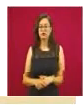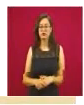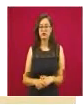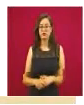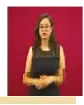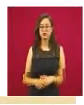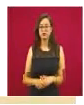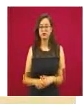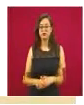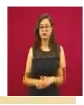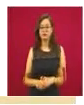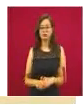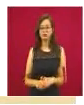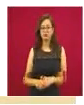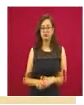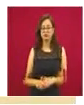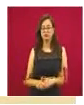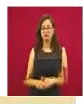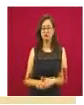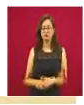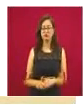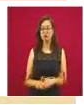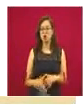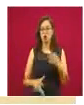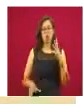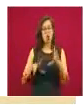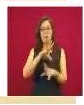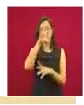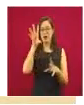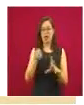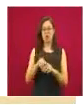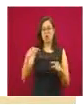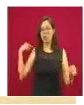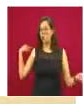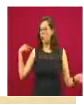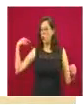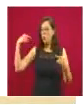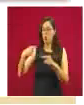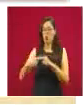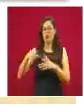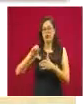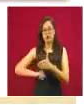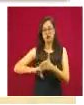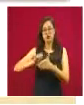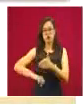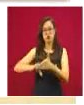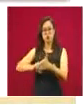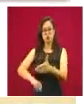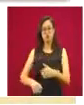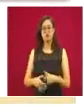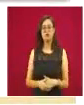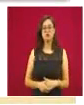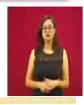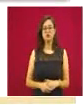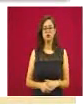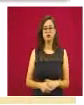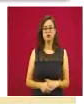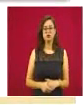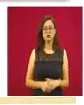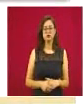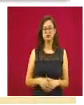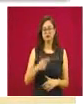clic para poder tener tu historial del crédito. La siguiente lámina, por favor. Tu estado de